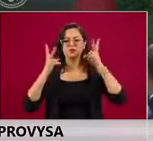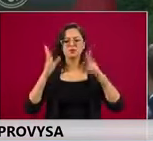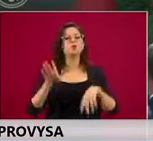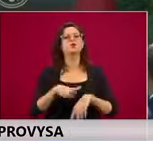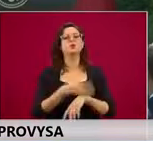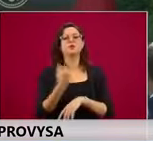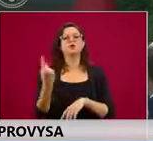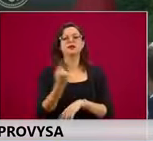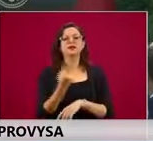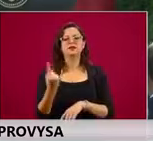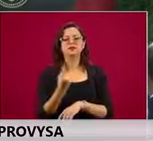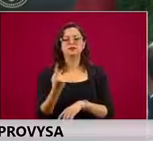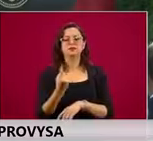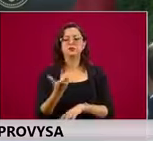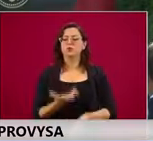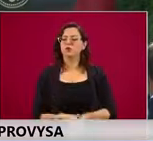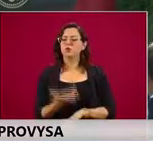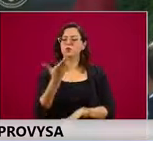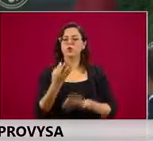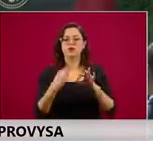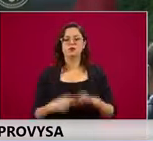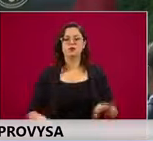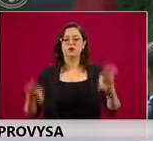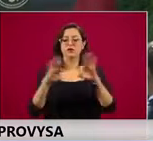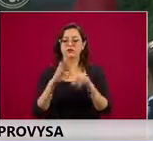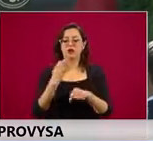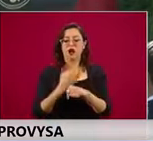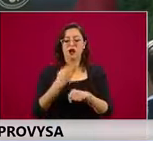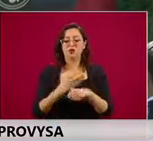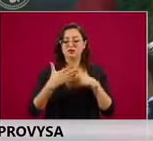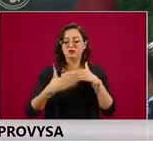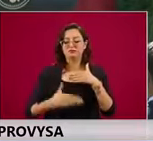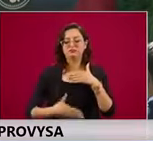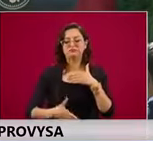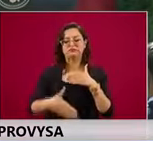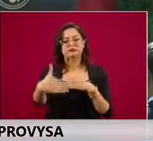interesa ¿Tocas vivir la allá, puerta? toco la puerta y me van a decir, welcome,